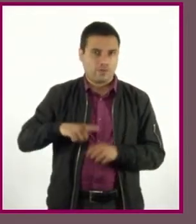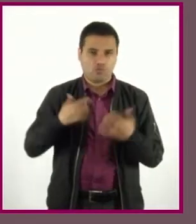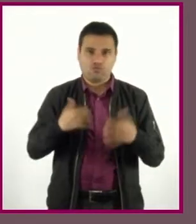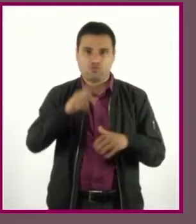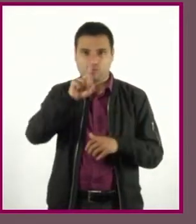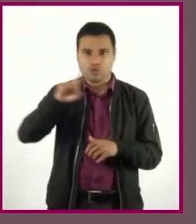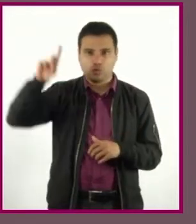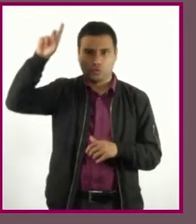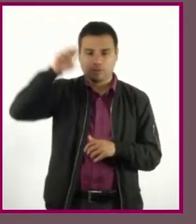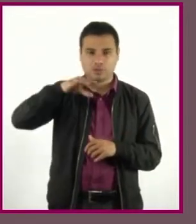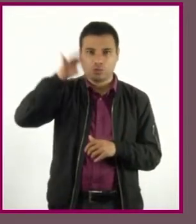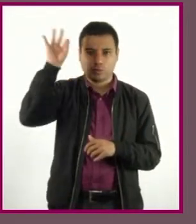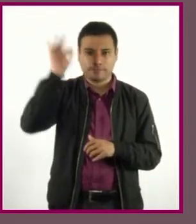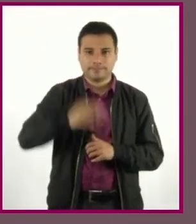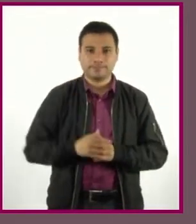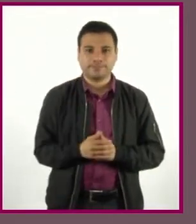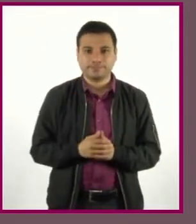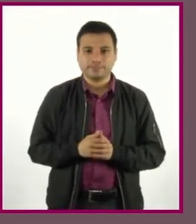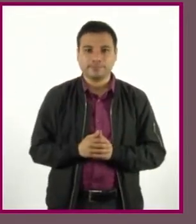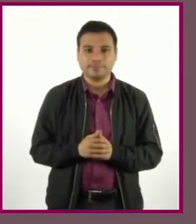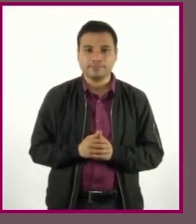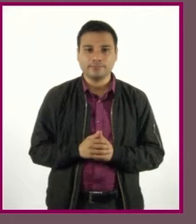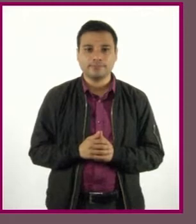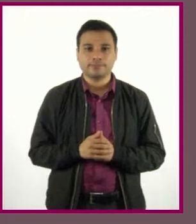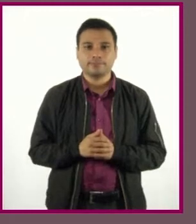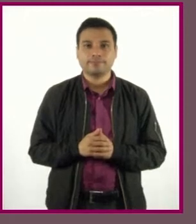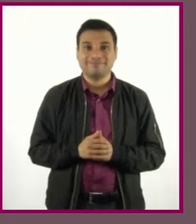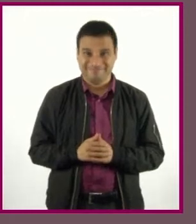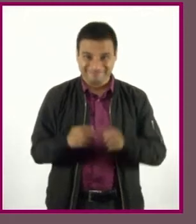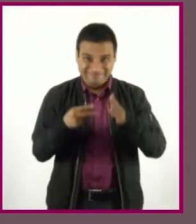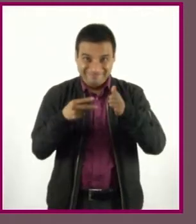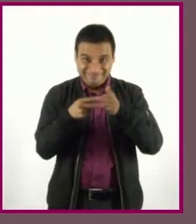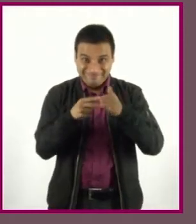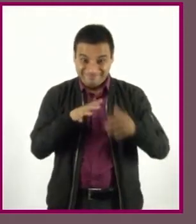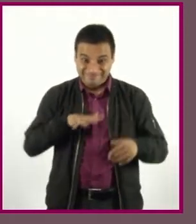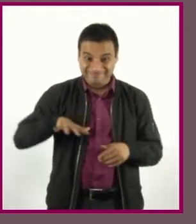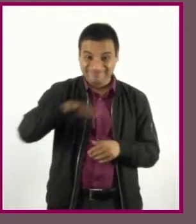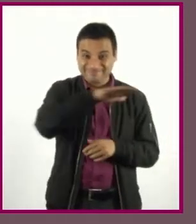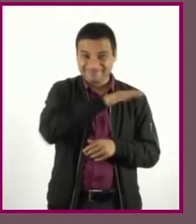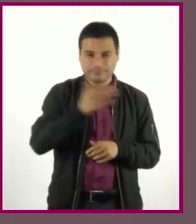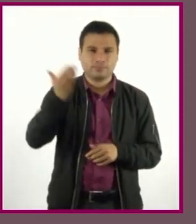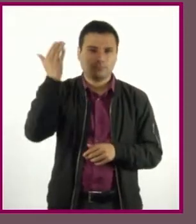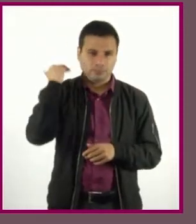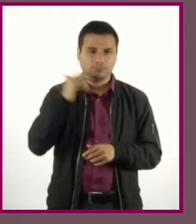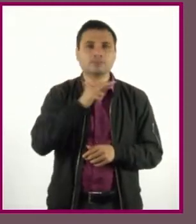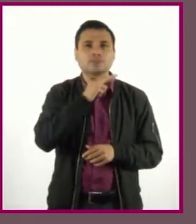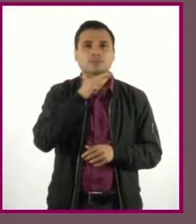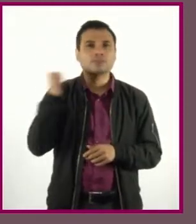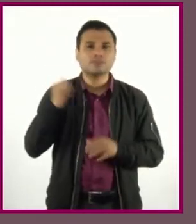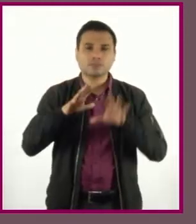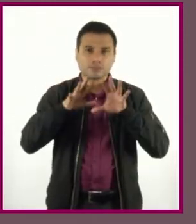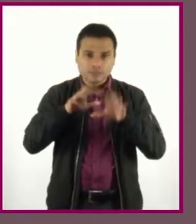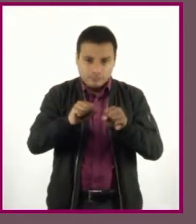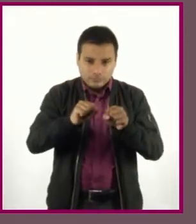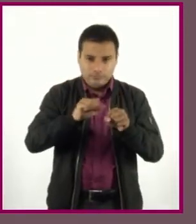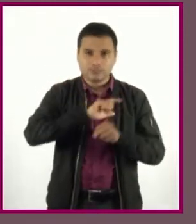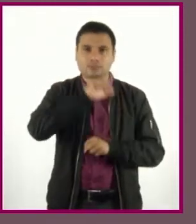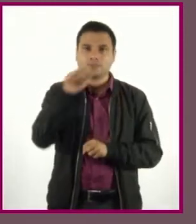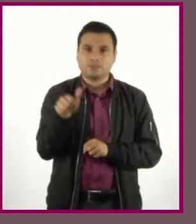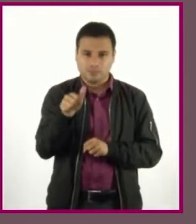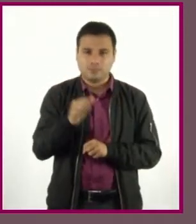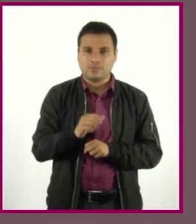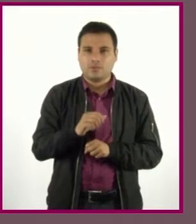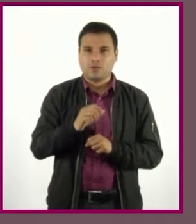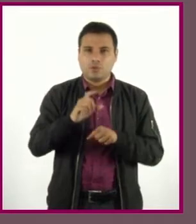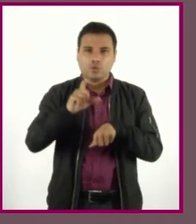fue conquistado por el Imperio Romano en la Antigüedad y por el Imperio Turco Otomano desde el siglo XVI hasta el fin de la Primera